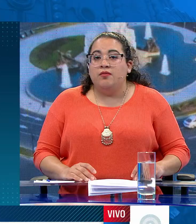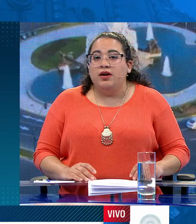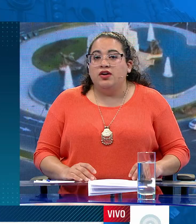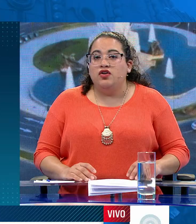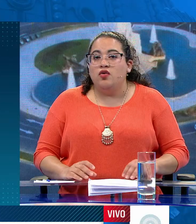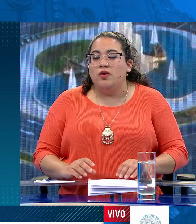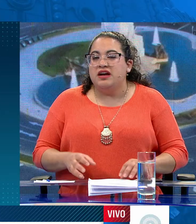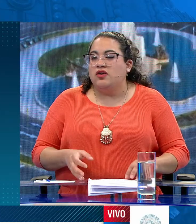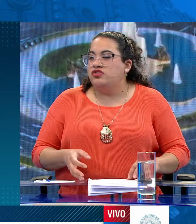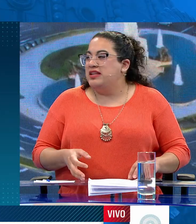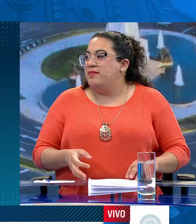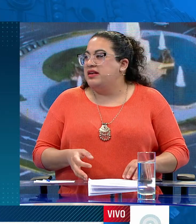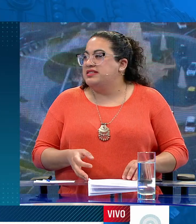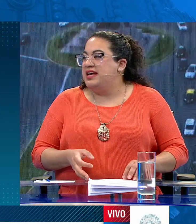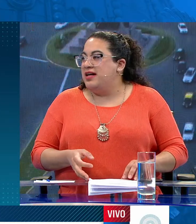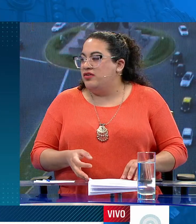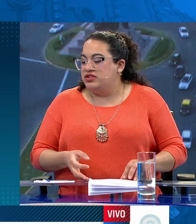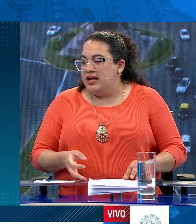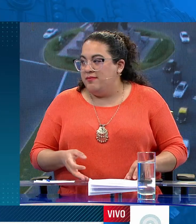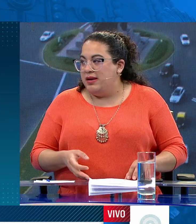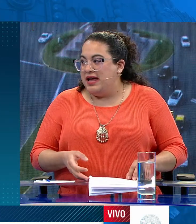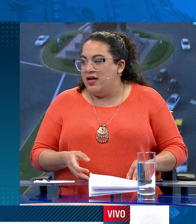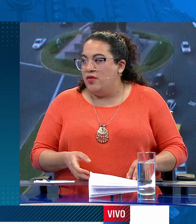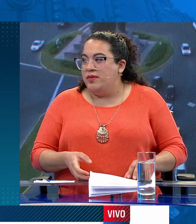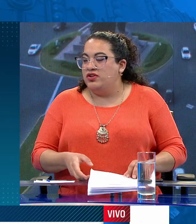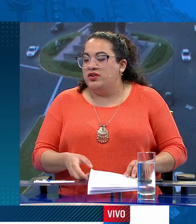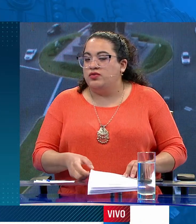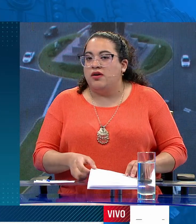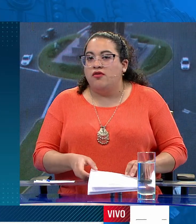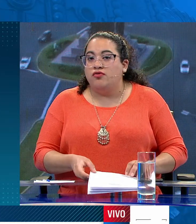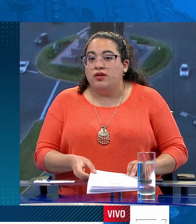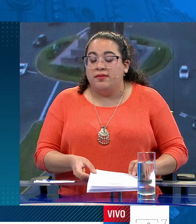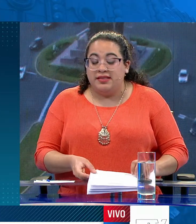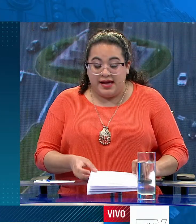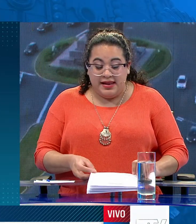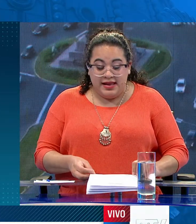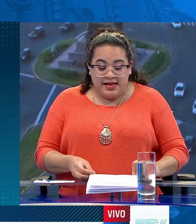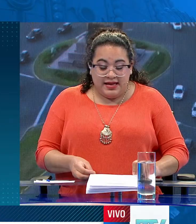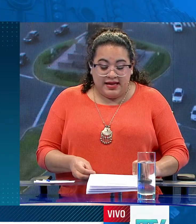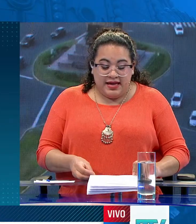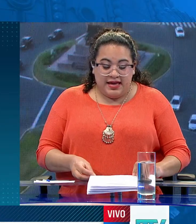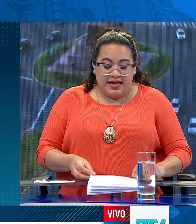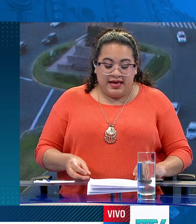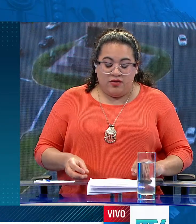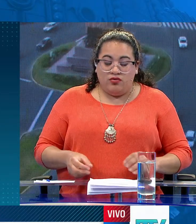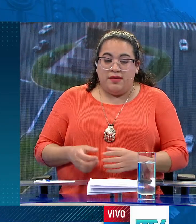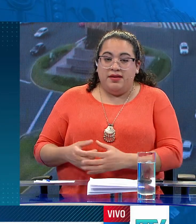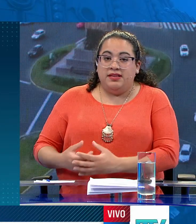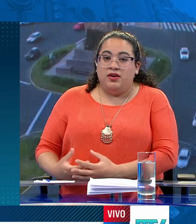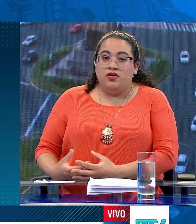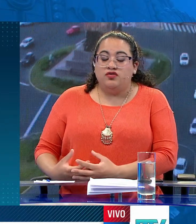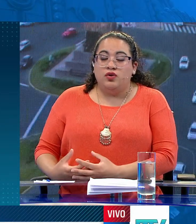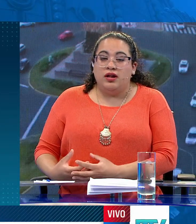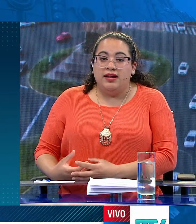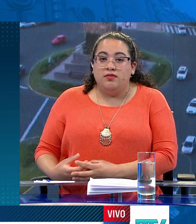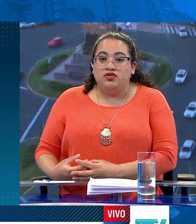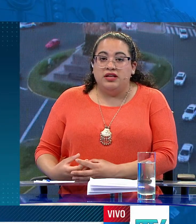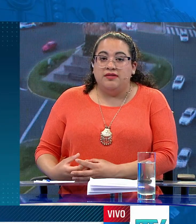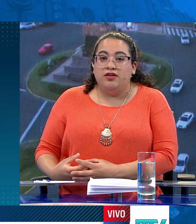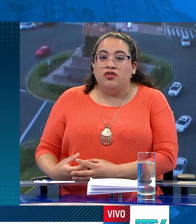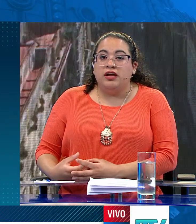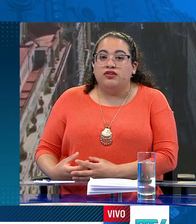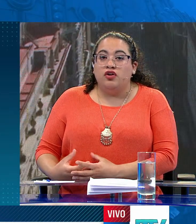que, no cuenta con demasiados empleados, pero tiene un trabajo fundamental que justamente, ¿no?, es un